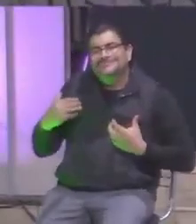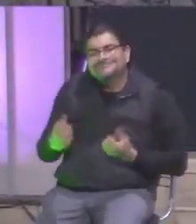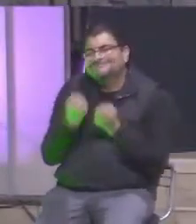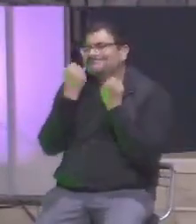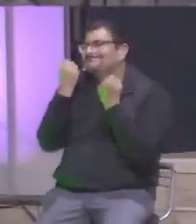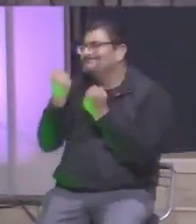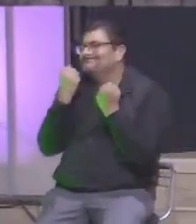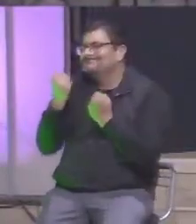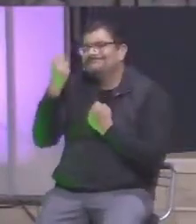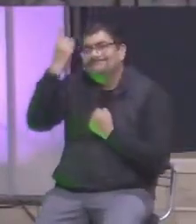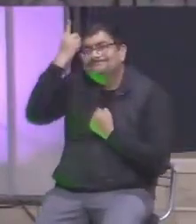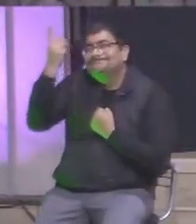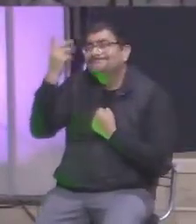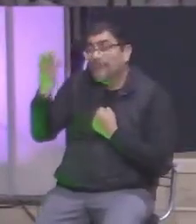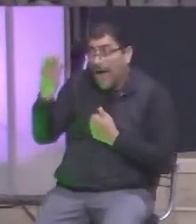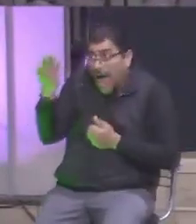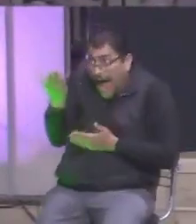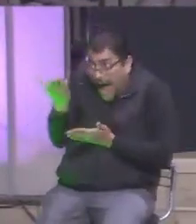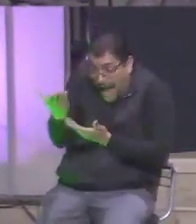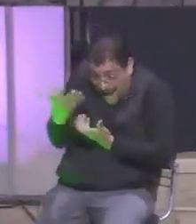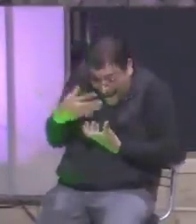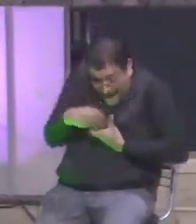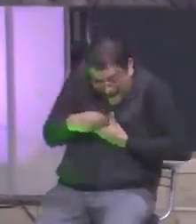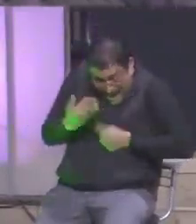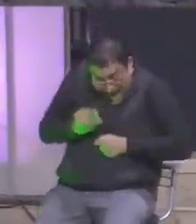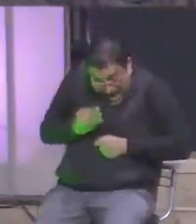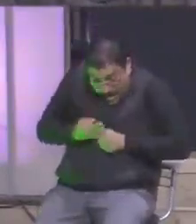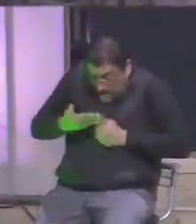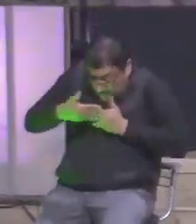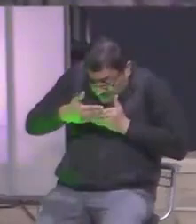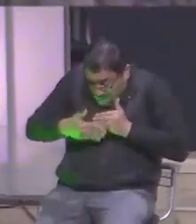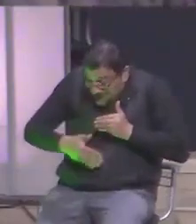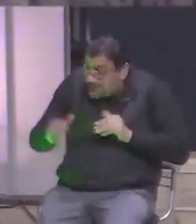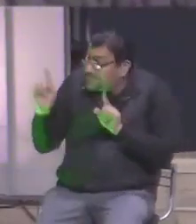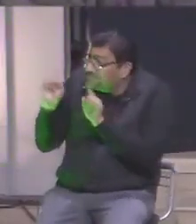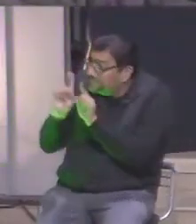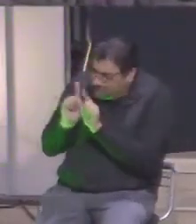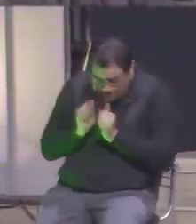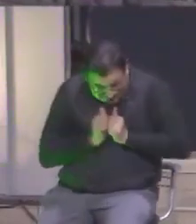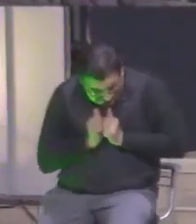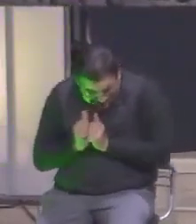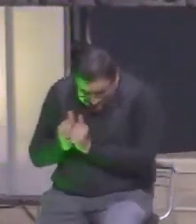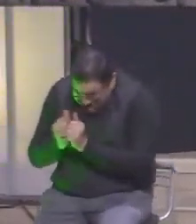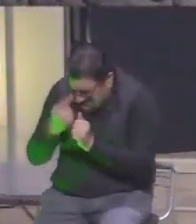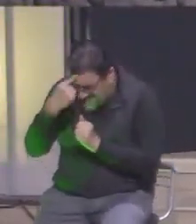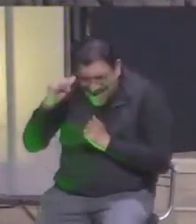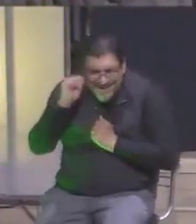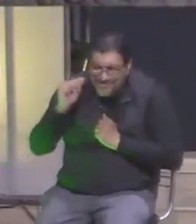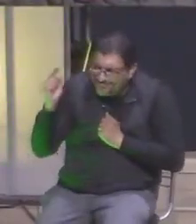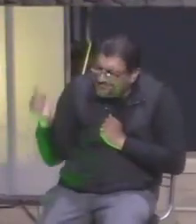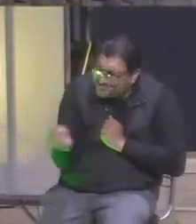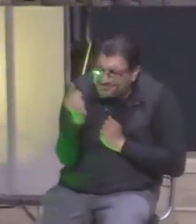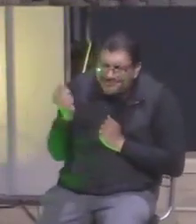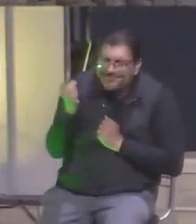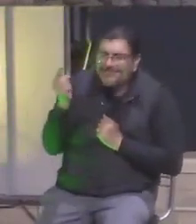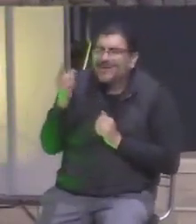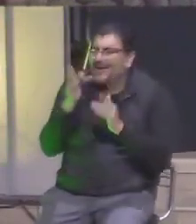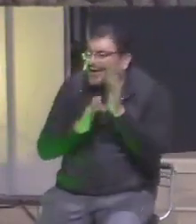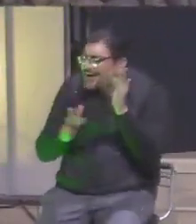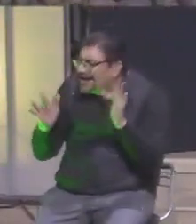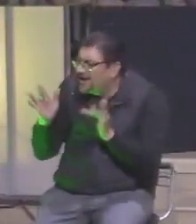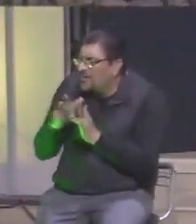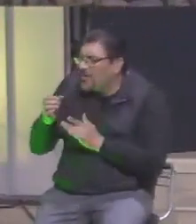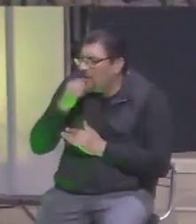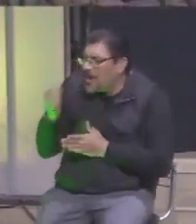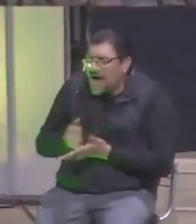te pido que desde el día de hoy tú puedas caminar junto a mí el resto de mi vida en el nombre de